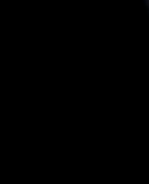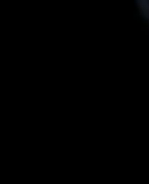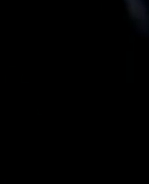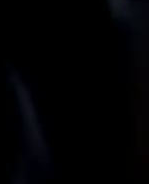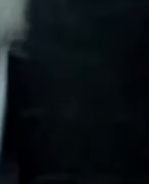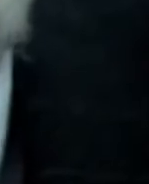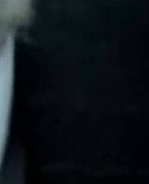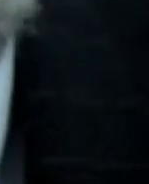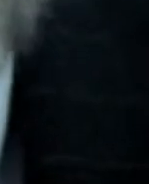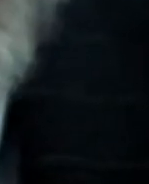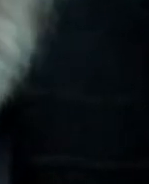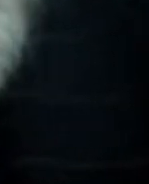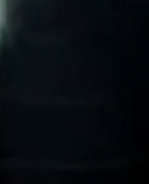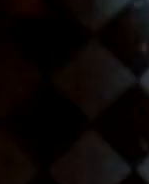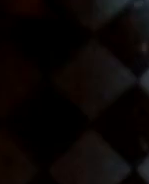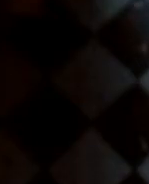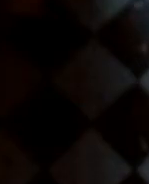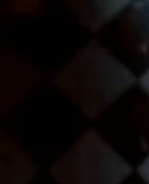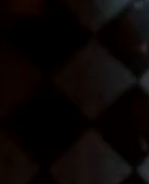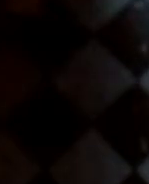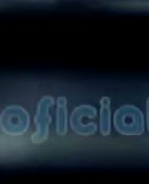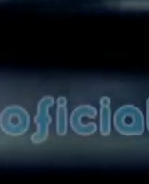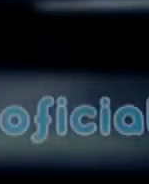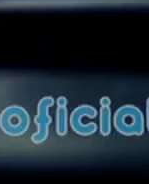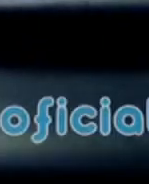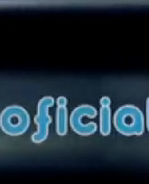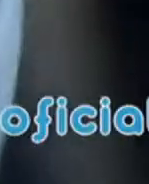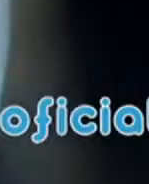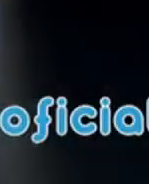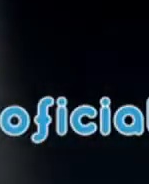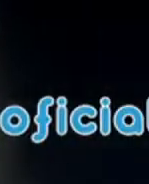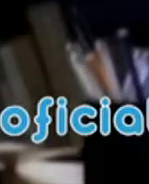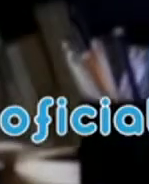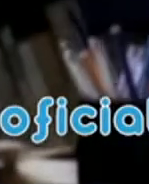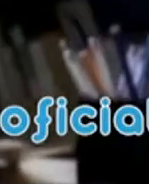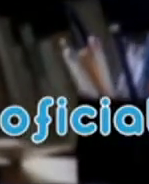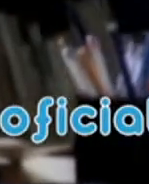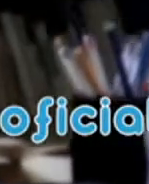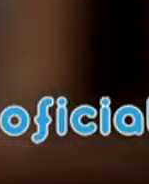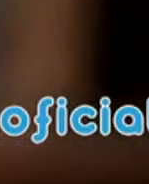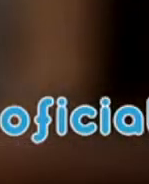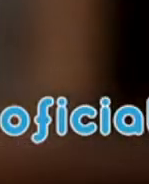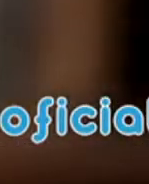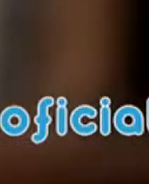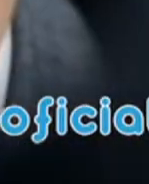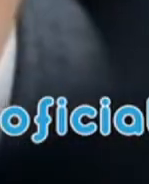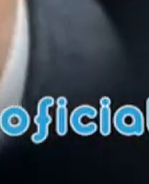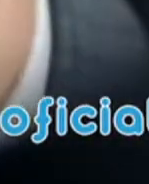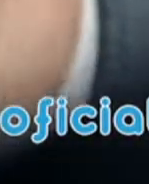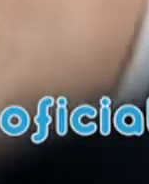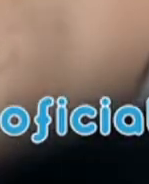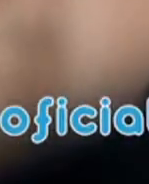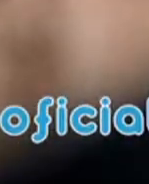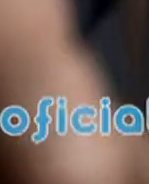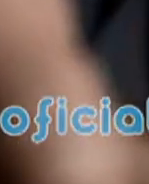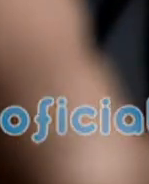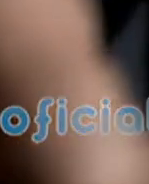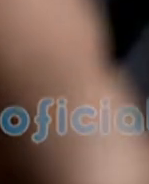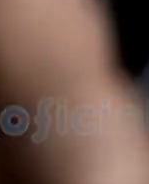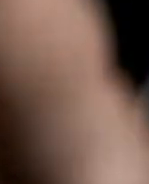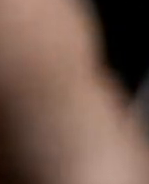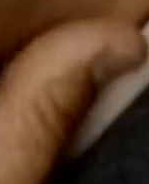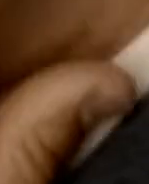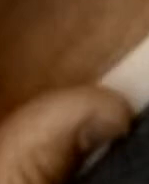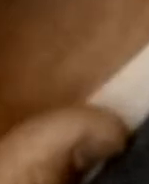lamento haberlos hecho venir le encontramos droga pablo lo siento lo tenemos que expulsar las